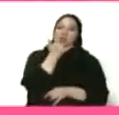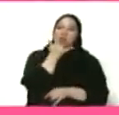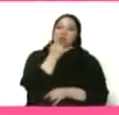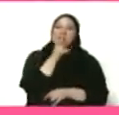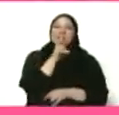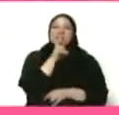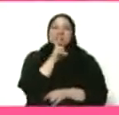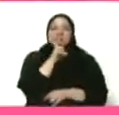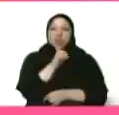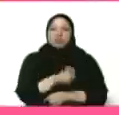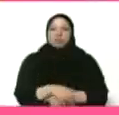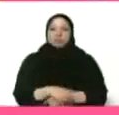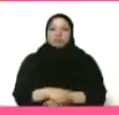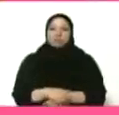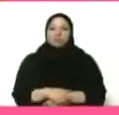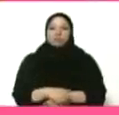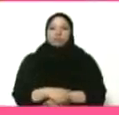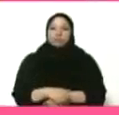costosas,